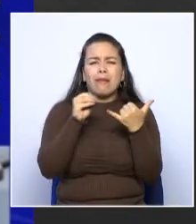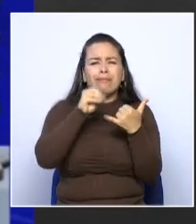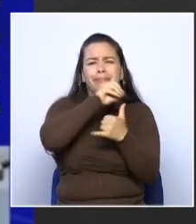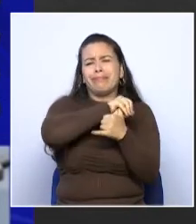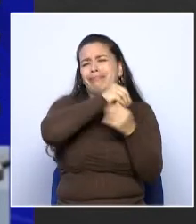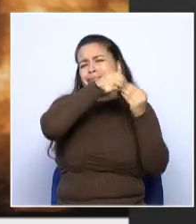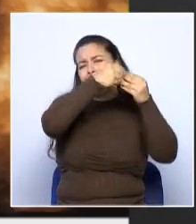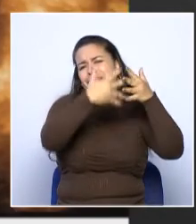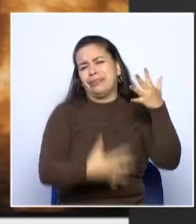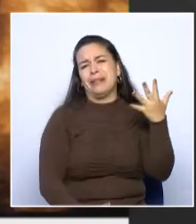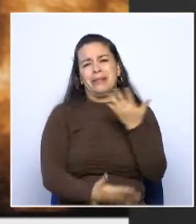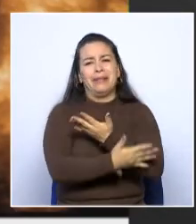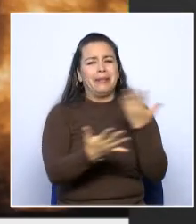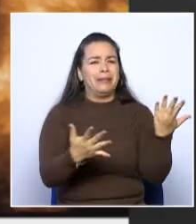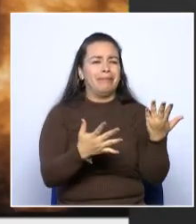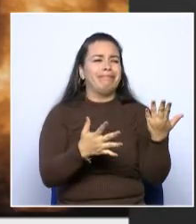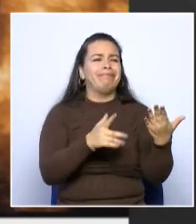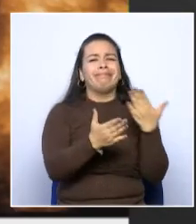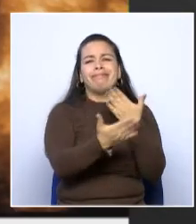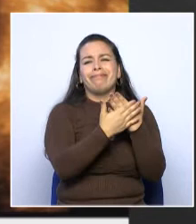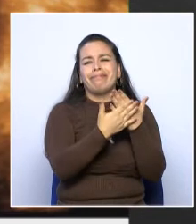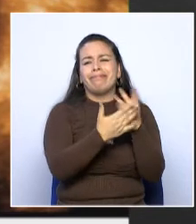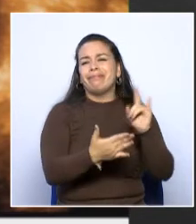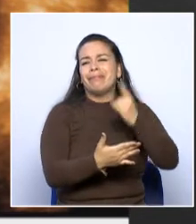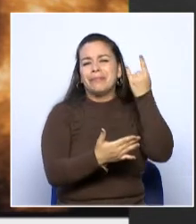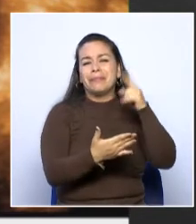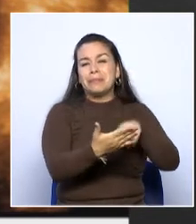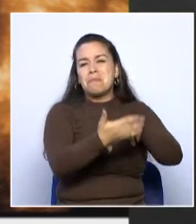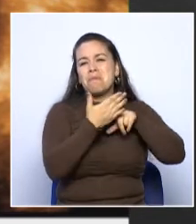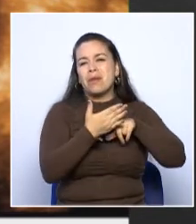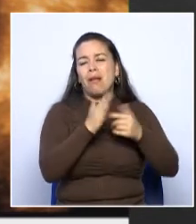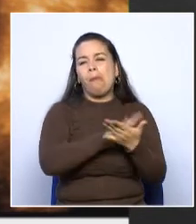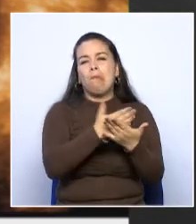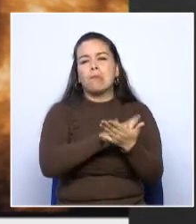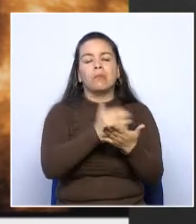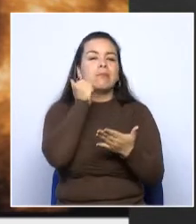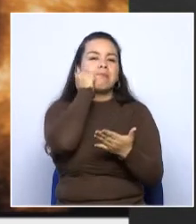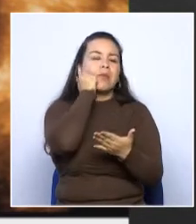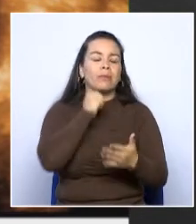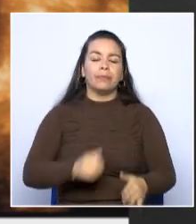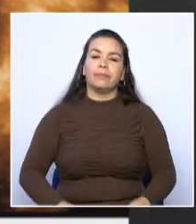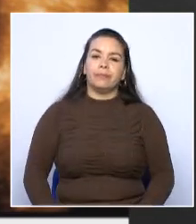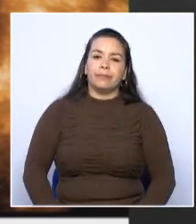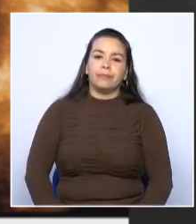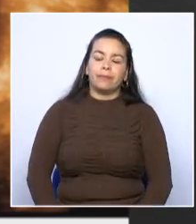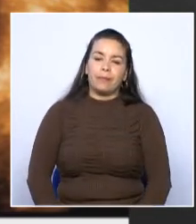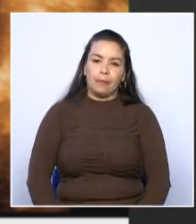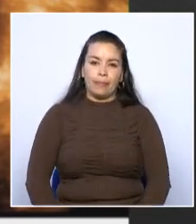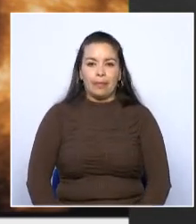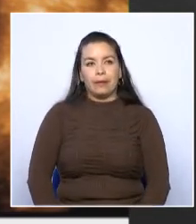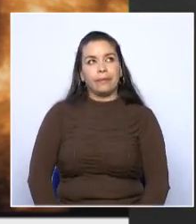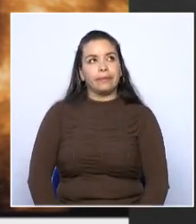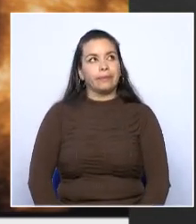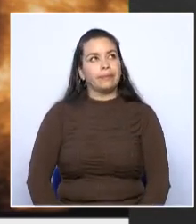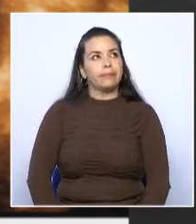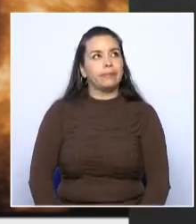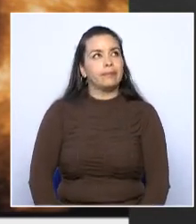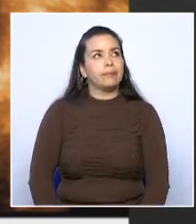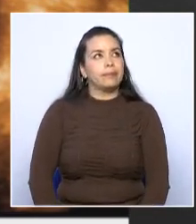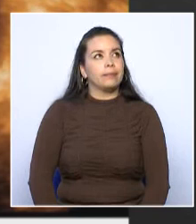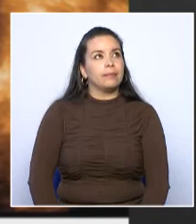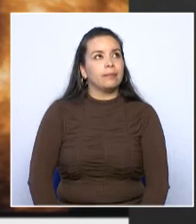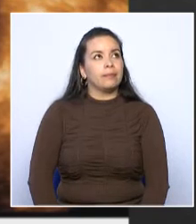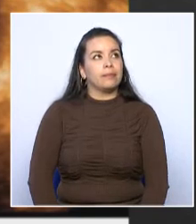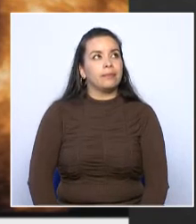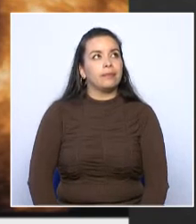muchas causas que nos pueden estar hablando de una alteración del ciclo menstrual. Bueno. Esto ya es del piso pélvico,